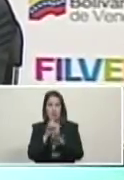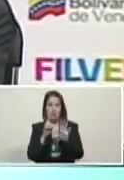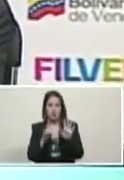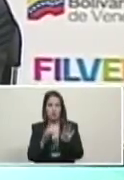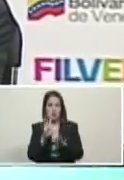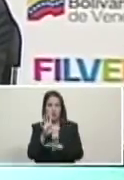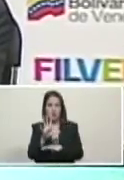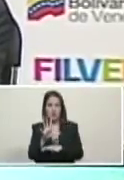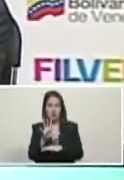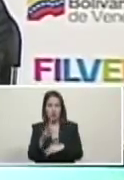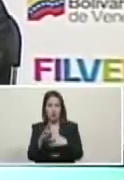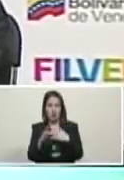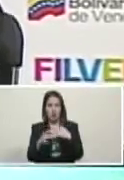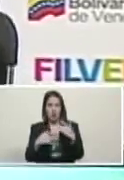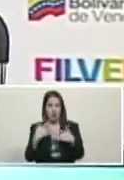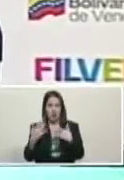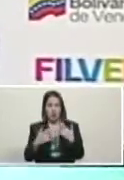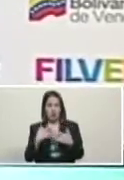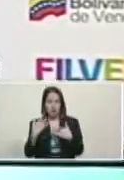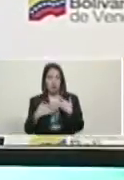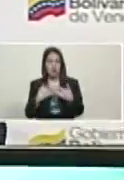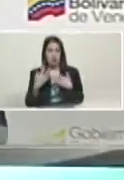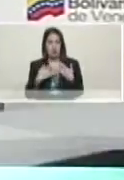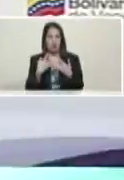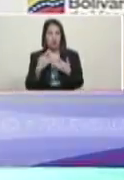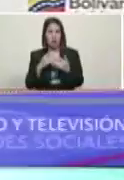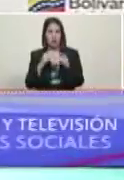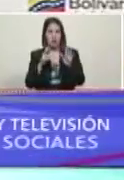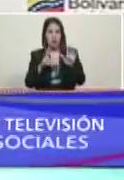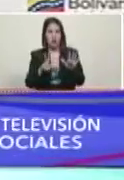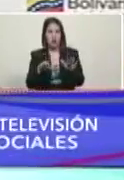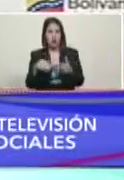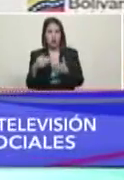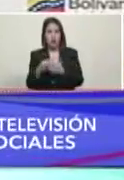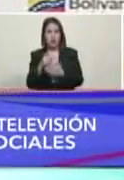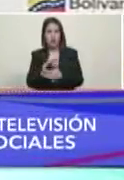565 actividades del 8 al 18 de noviembre.